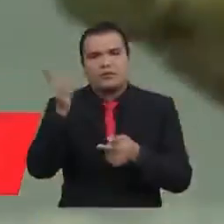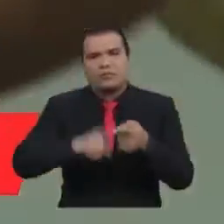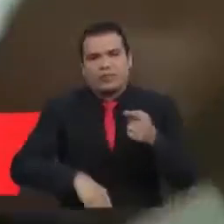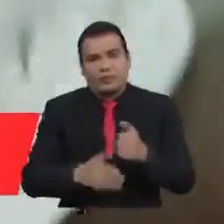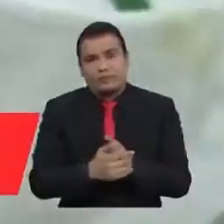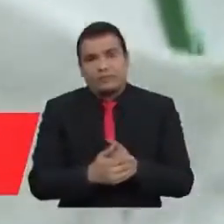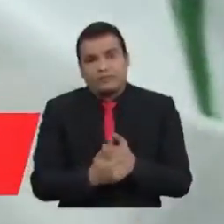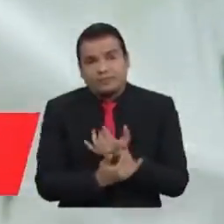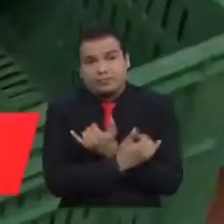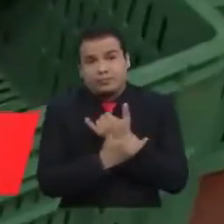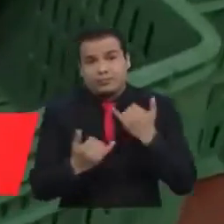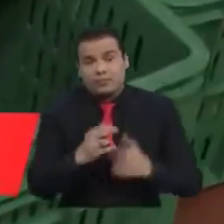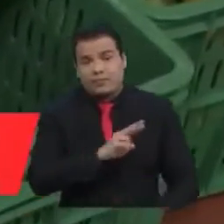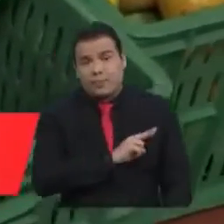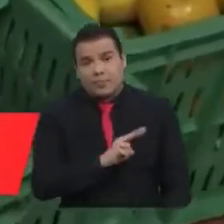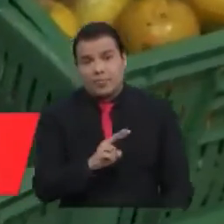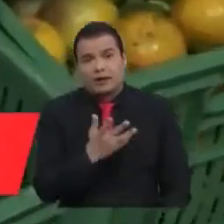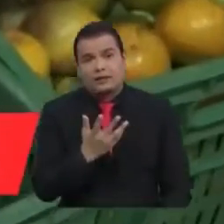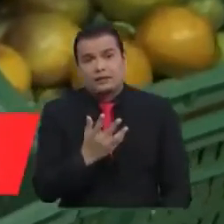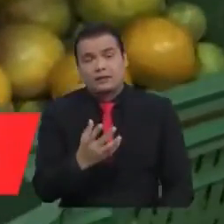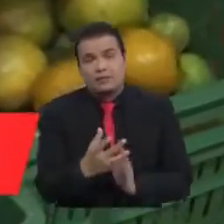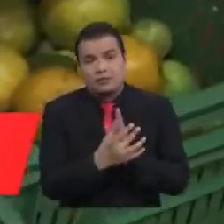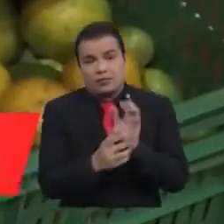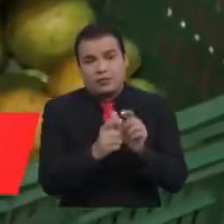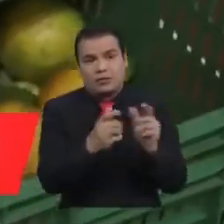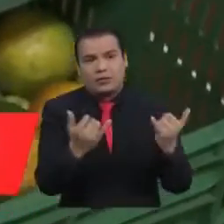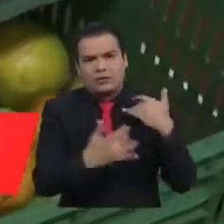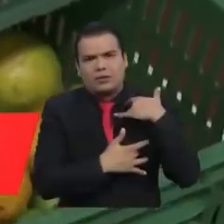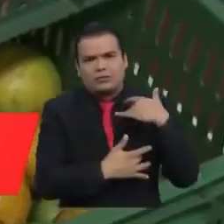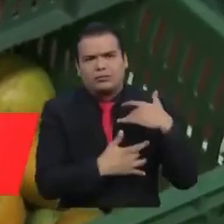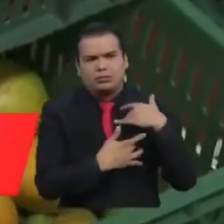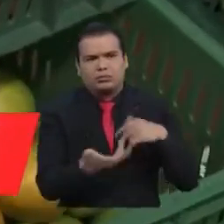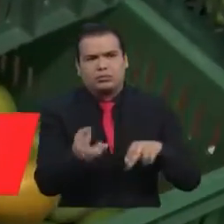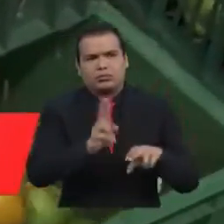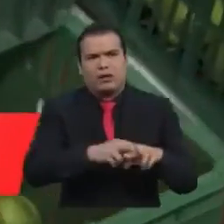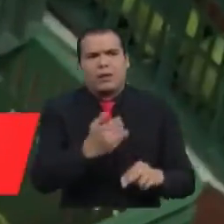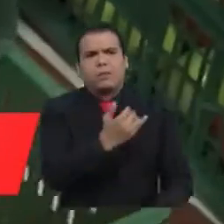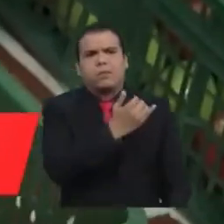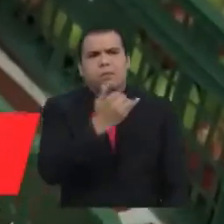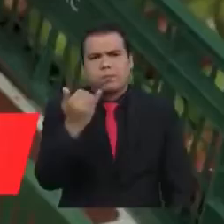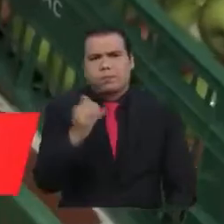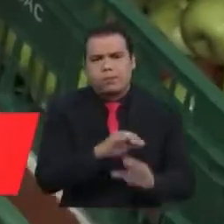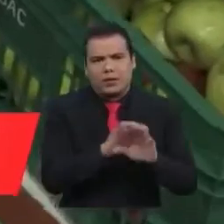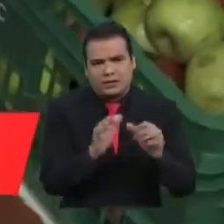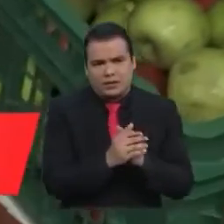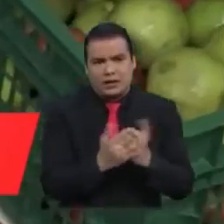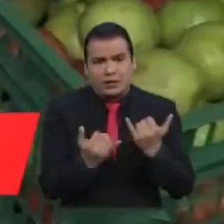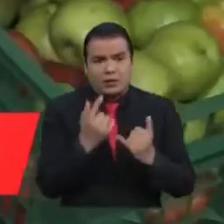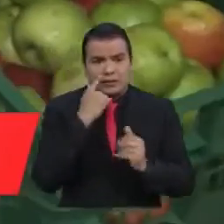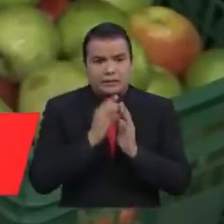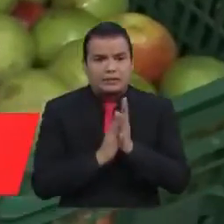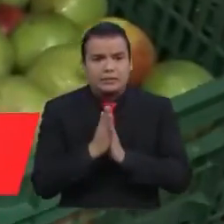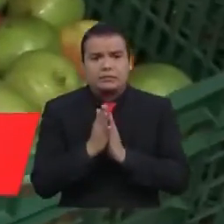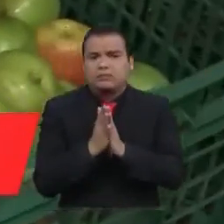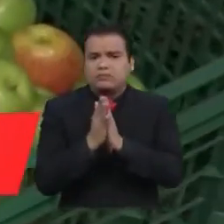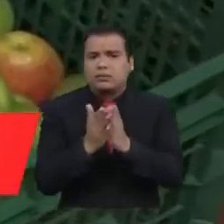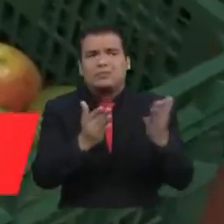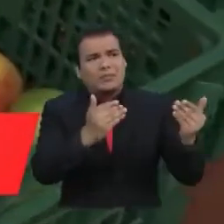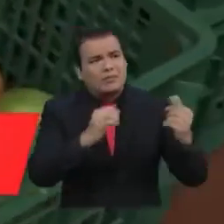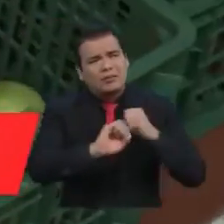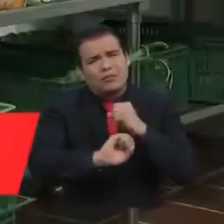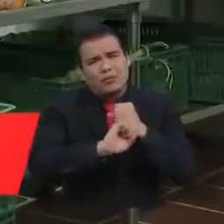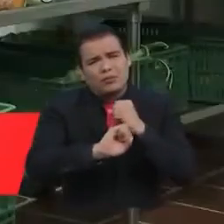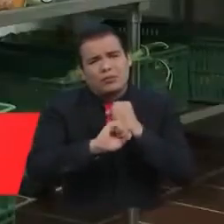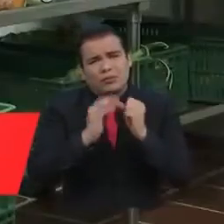pobreza, lo que genera un incremento en las donaciones. En este momento se ha incrementado la necesidad, piden con auxilio que les